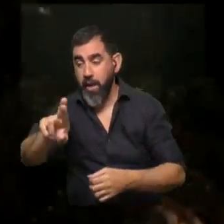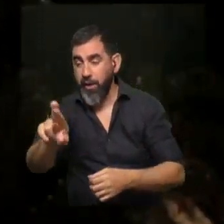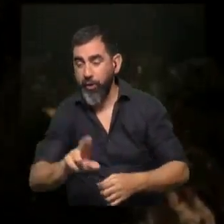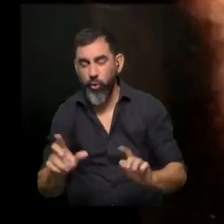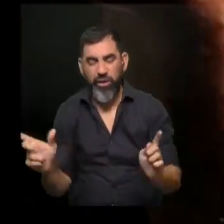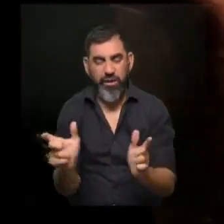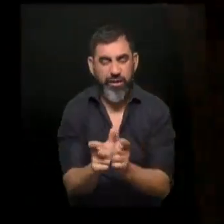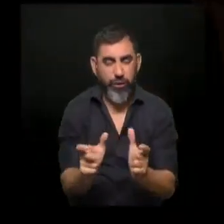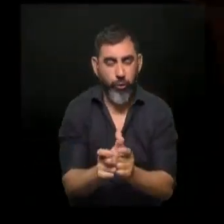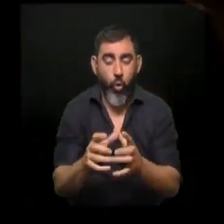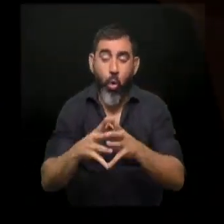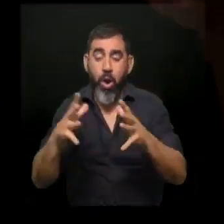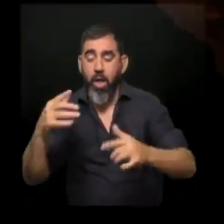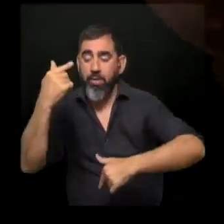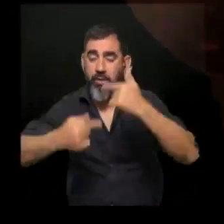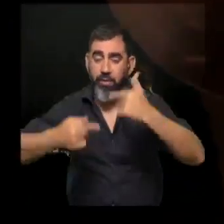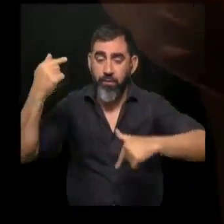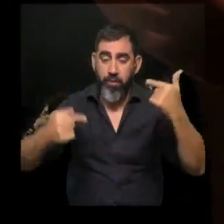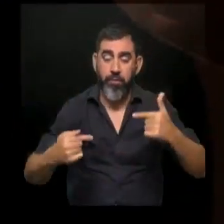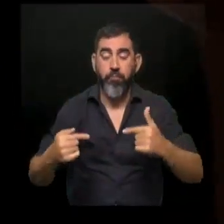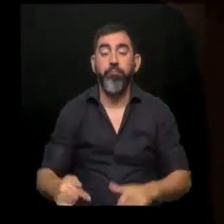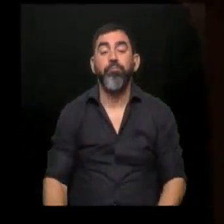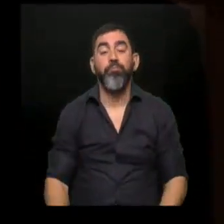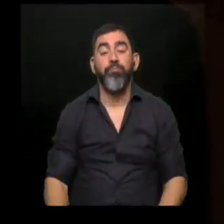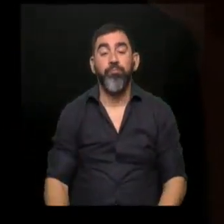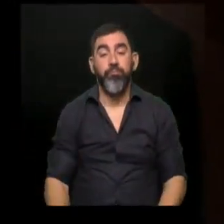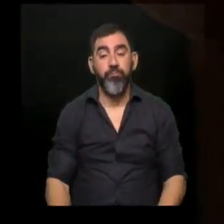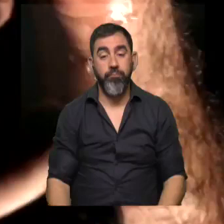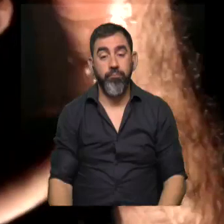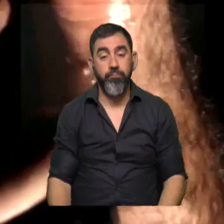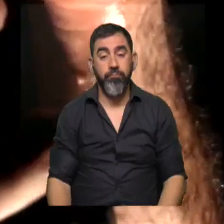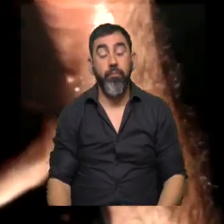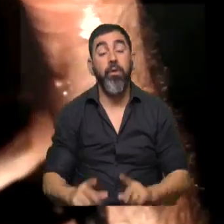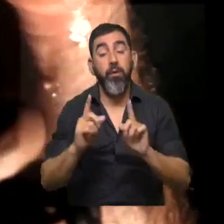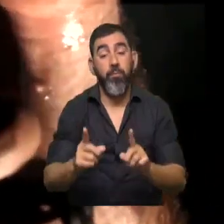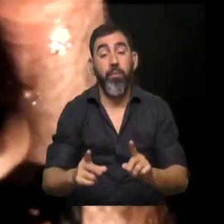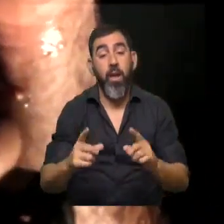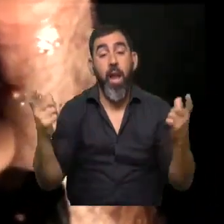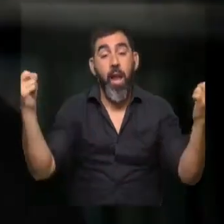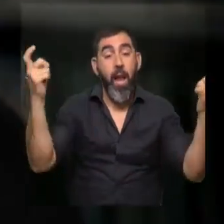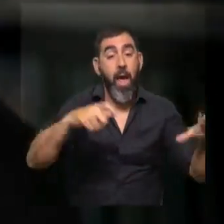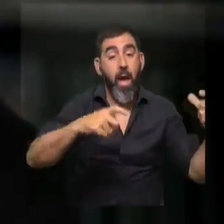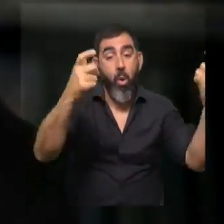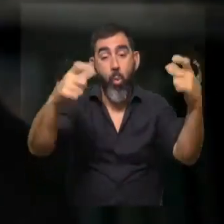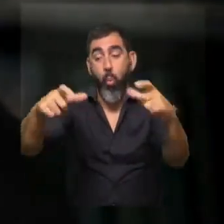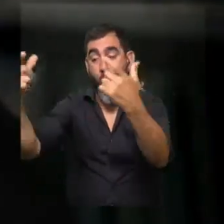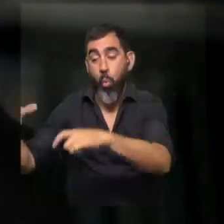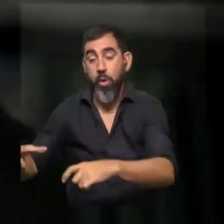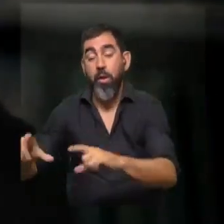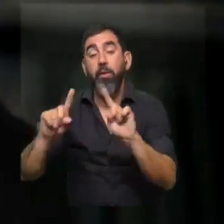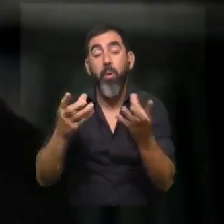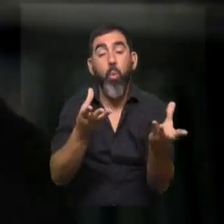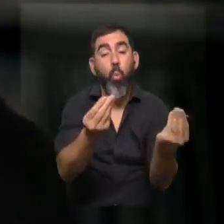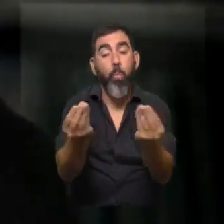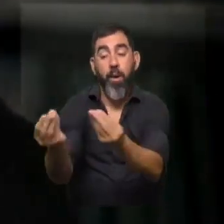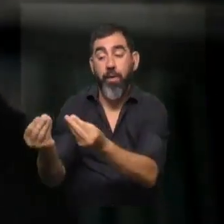condiciones ambientales bien diferentes, fluyendo desde nacientes a desembocadura. A la vez tiene lagunas marginales asociadas y grandes humedales, en